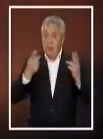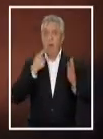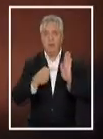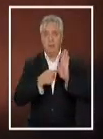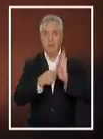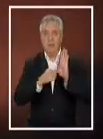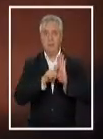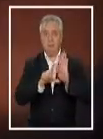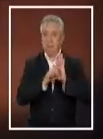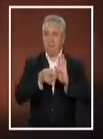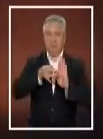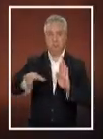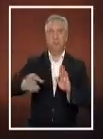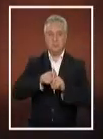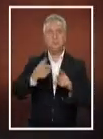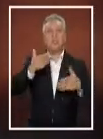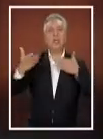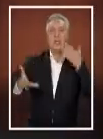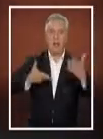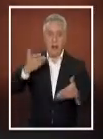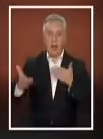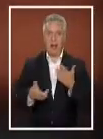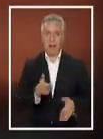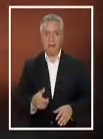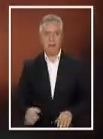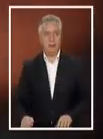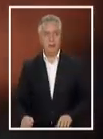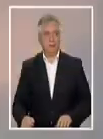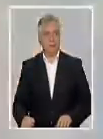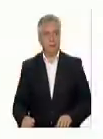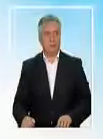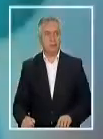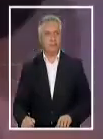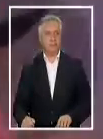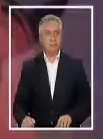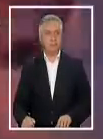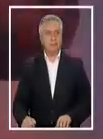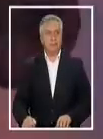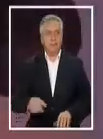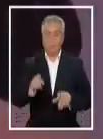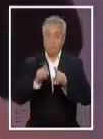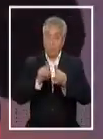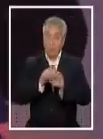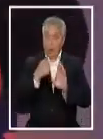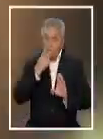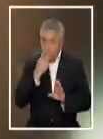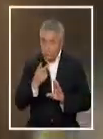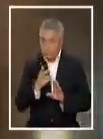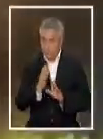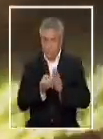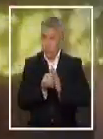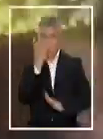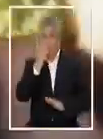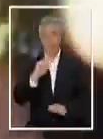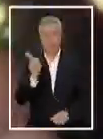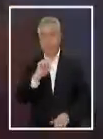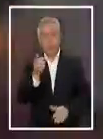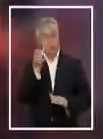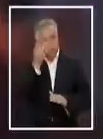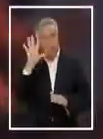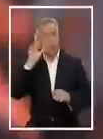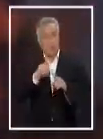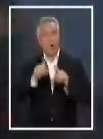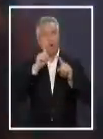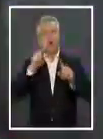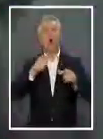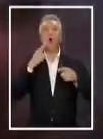ilícitos. Esta es la droga que hay, con la que riego todo el continente. Un fenómeno para nada nuevo. No es el único traficante que ha